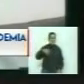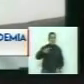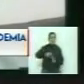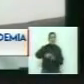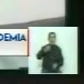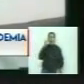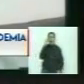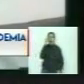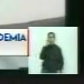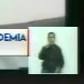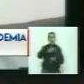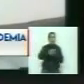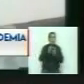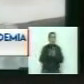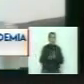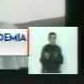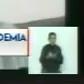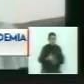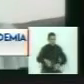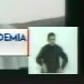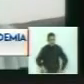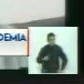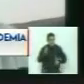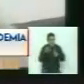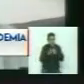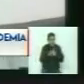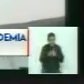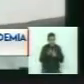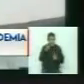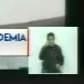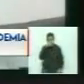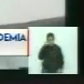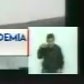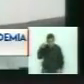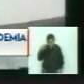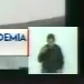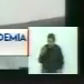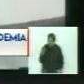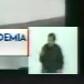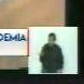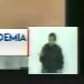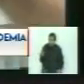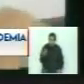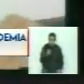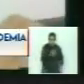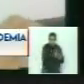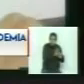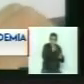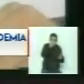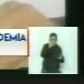octubre o en noviembre. Pero si no pasamos la primera, no podemos hablar de una segunda oleada. Estos picos que se